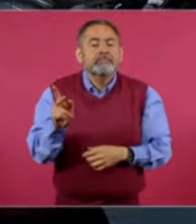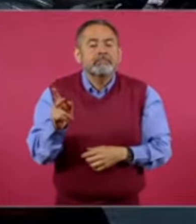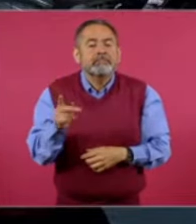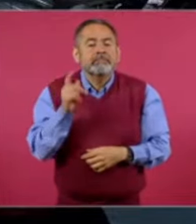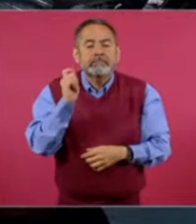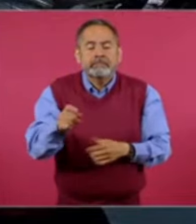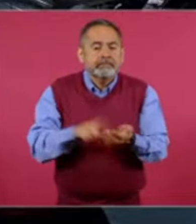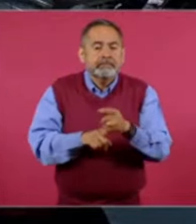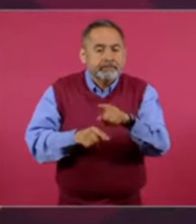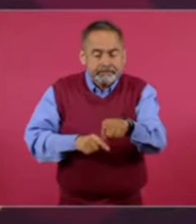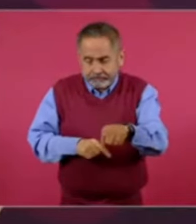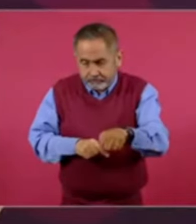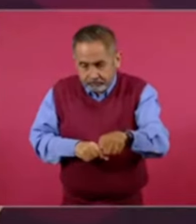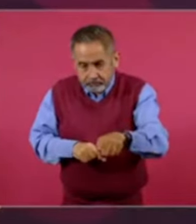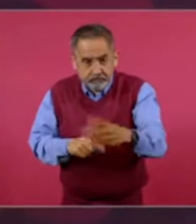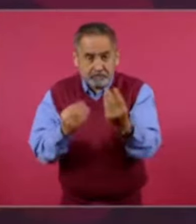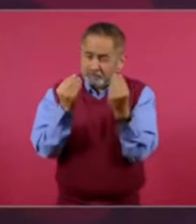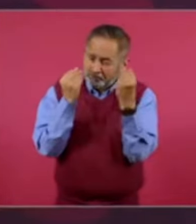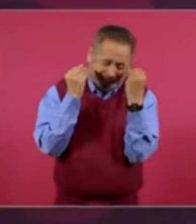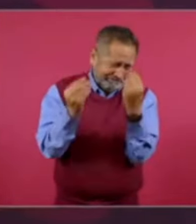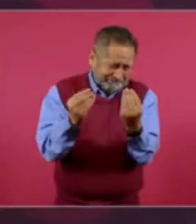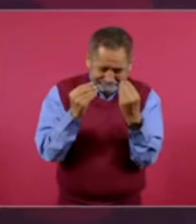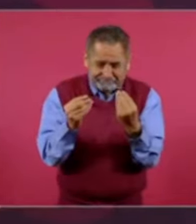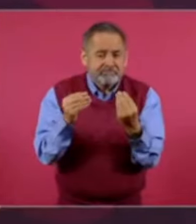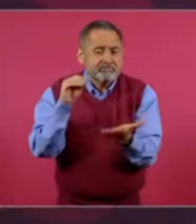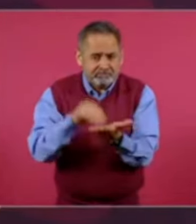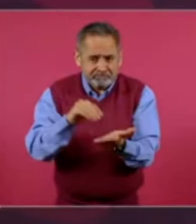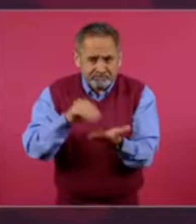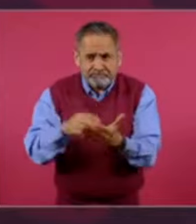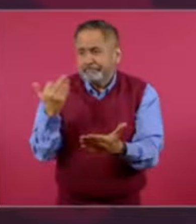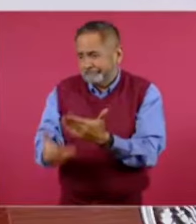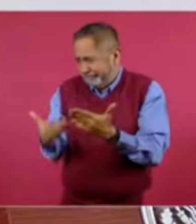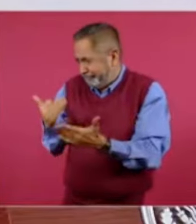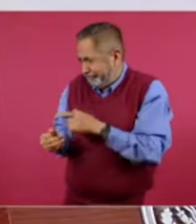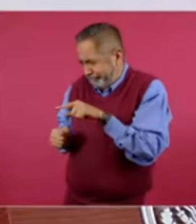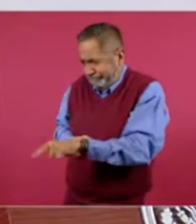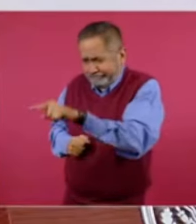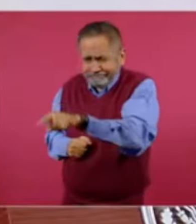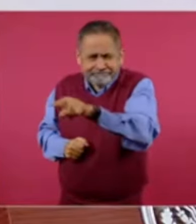es todavía mucho, mucho lo que falta.